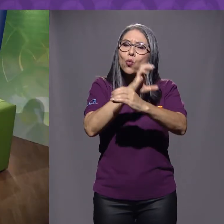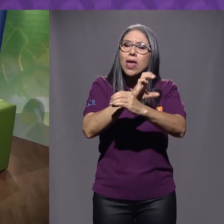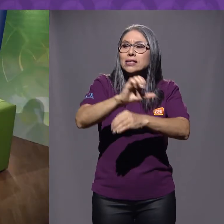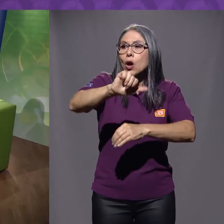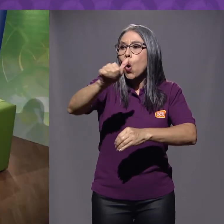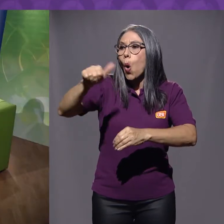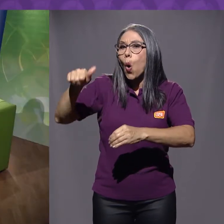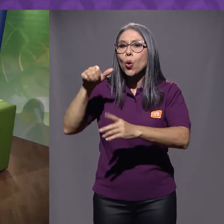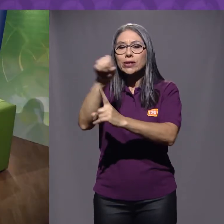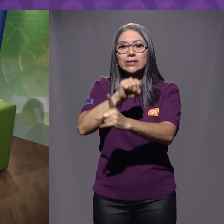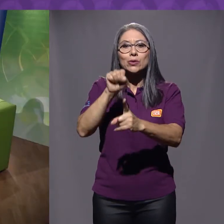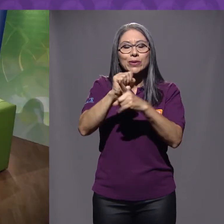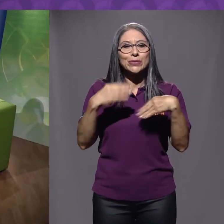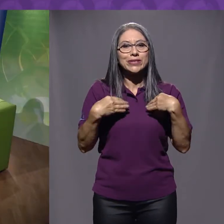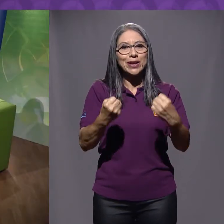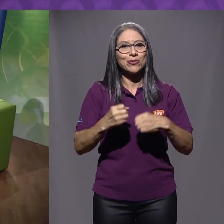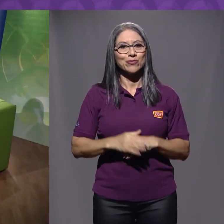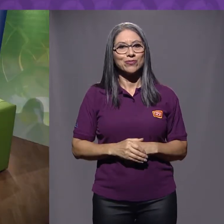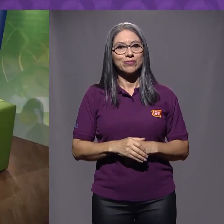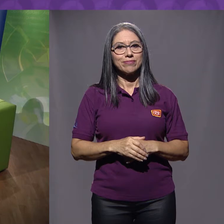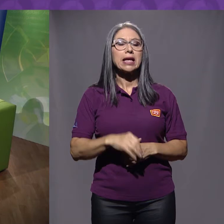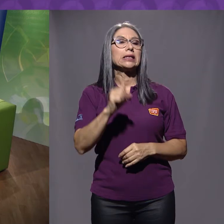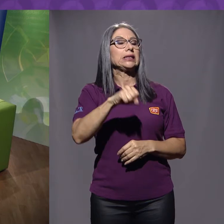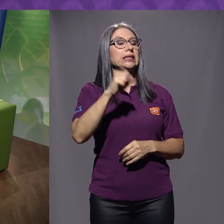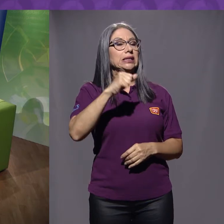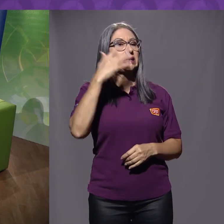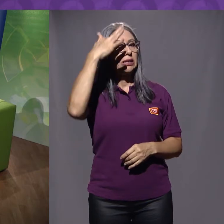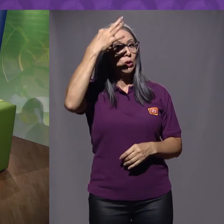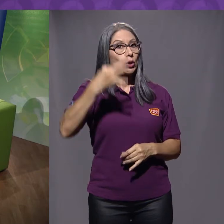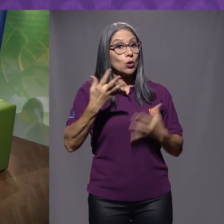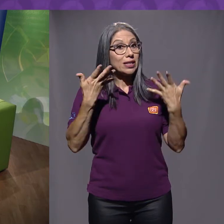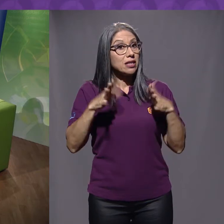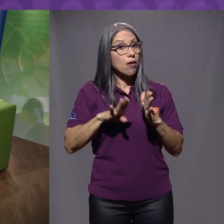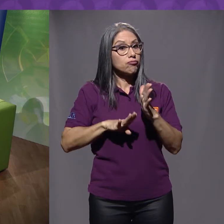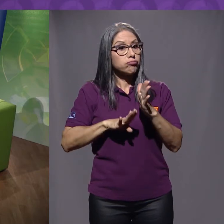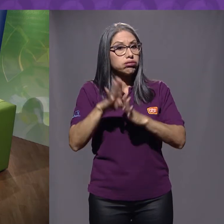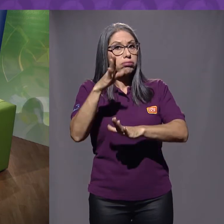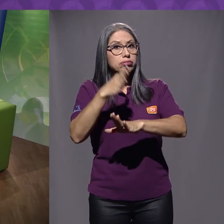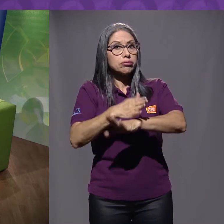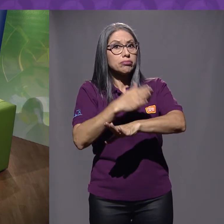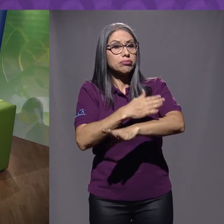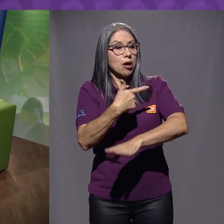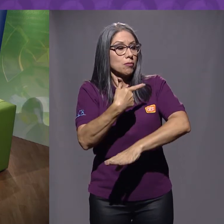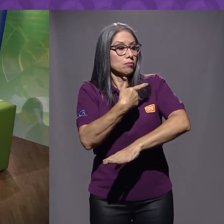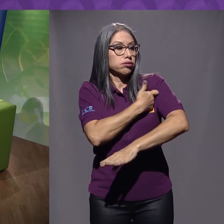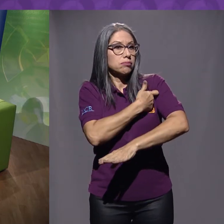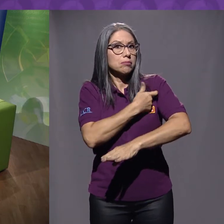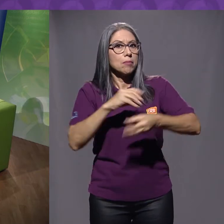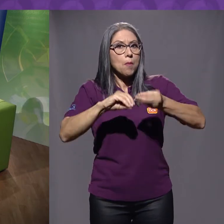que esto ya, esta avanzada que tenemos de la vacuna ya tiene que ir, digamos, también